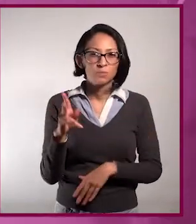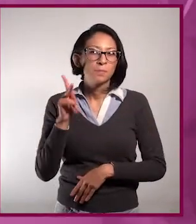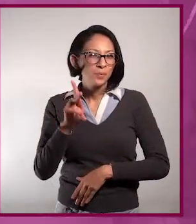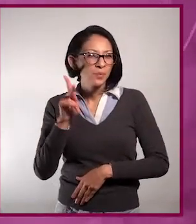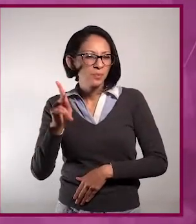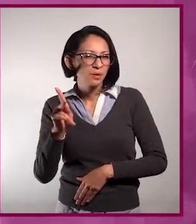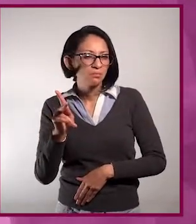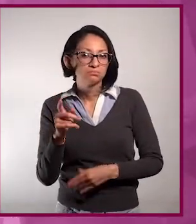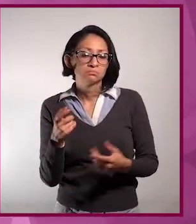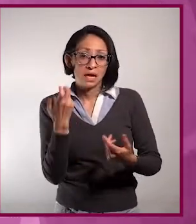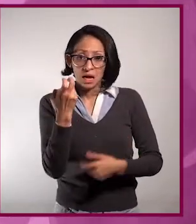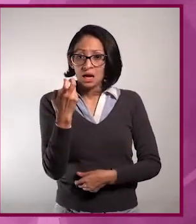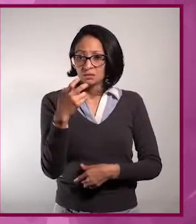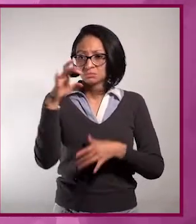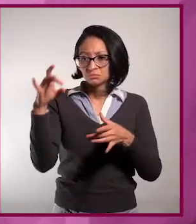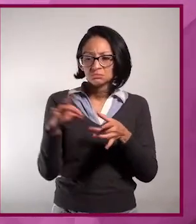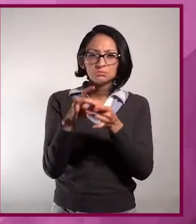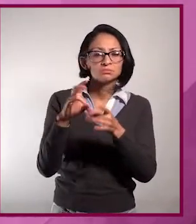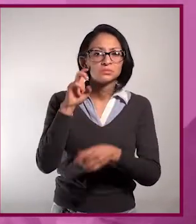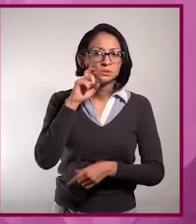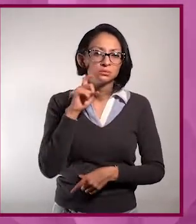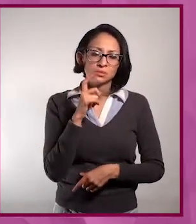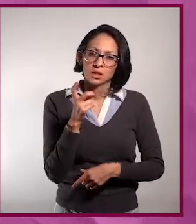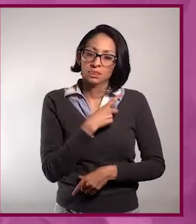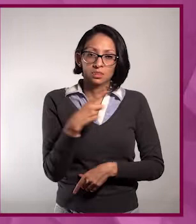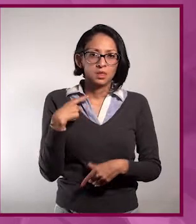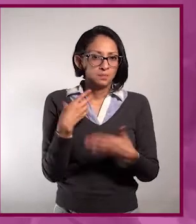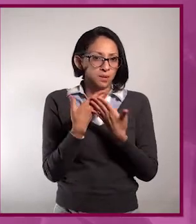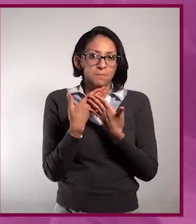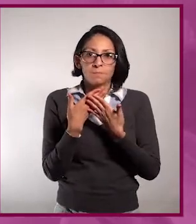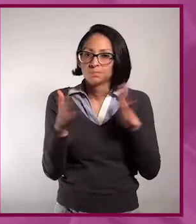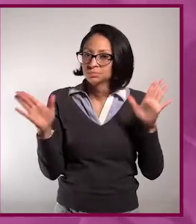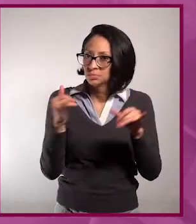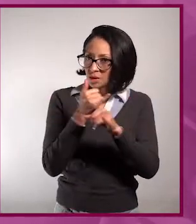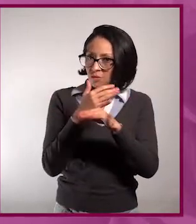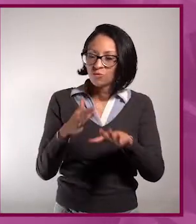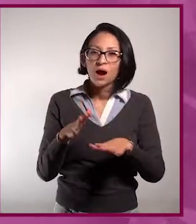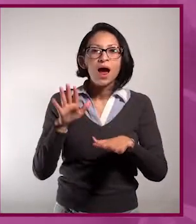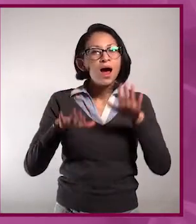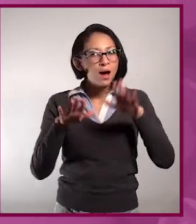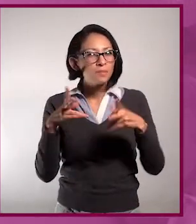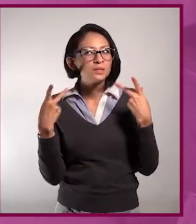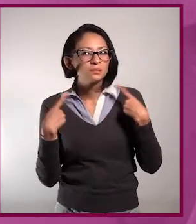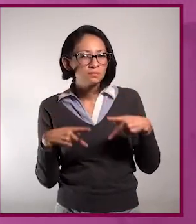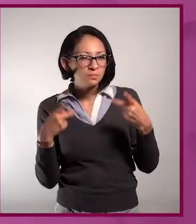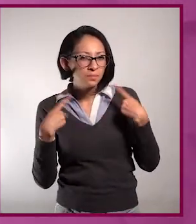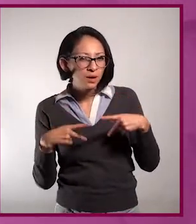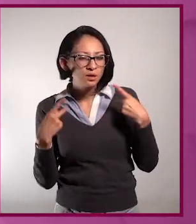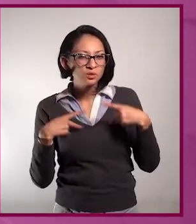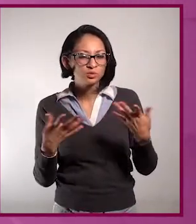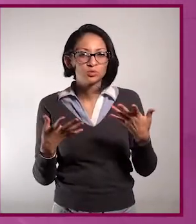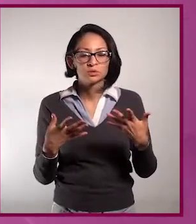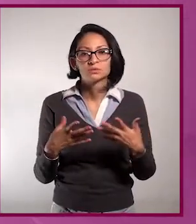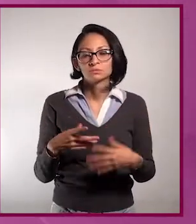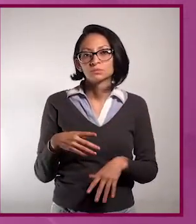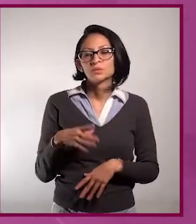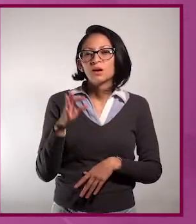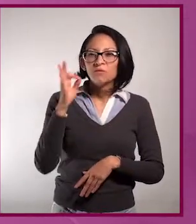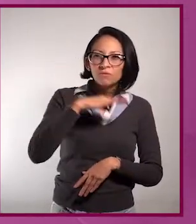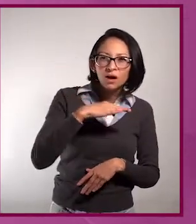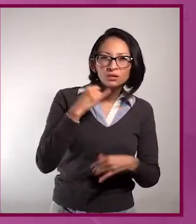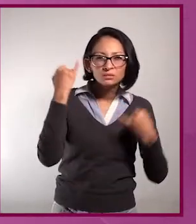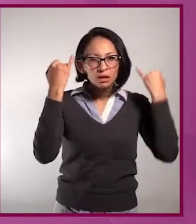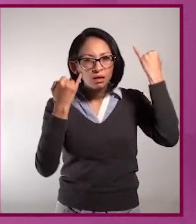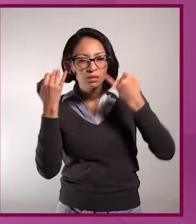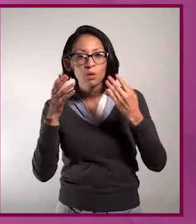como cualquier tipo relacionado con la sexualidad, porque hay personas que se callan respecto al tema, y de